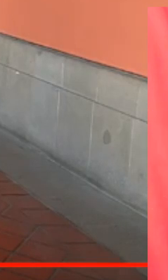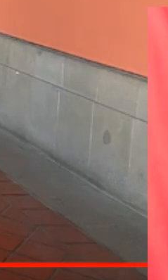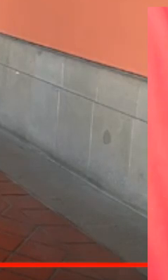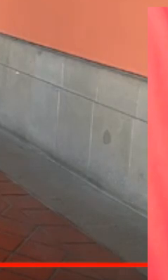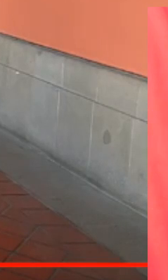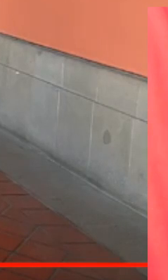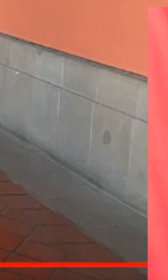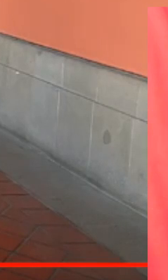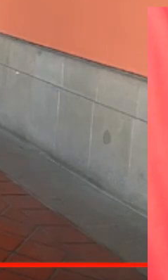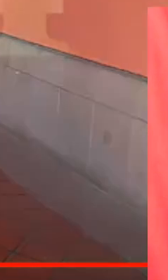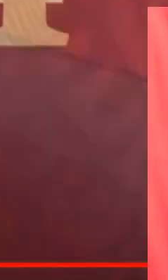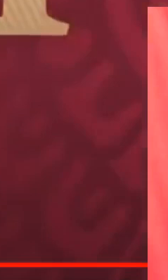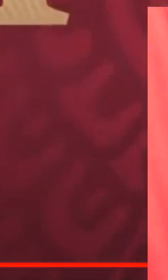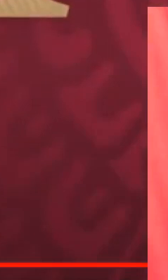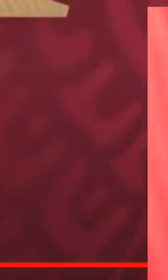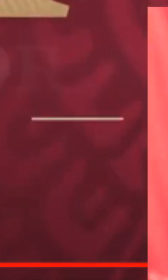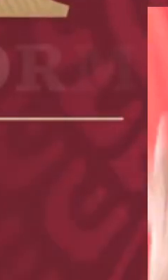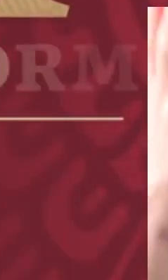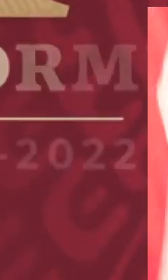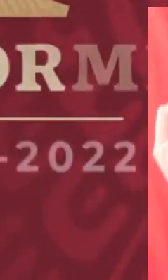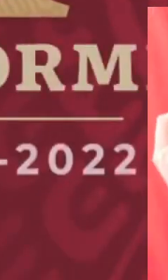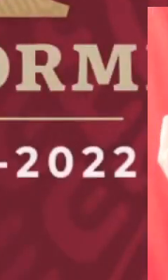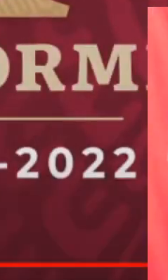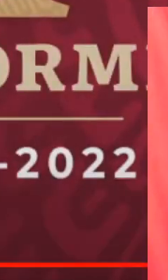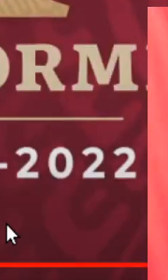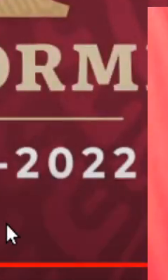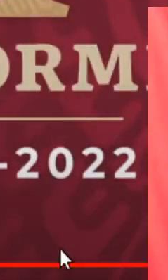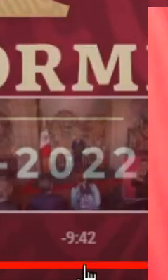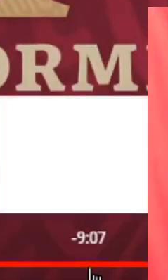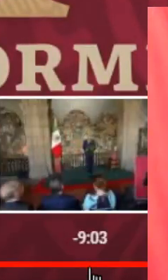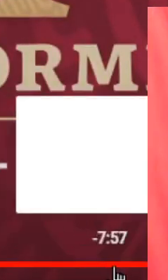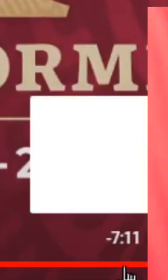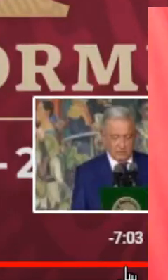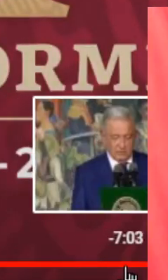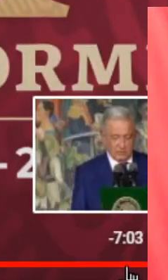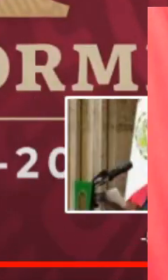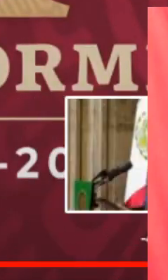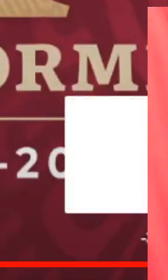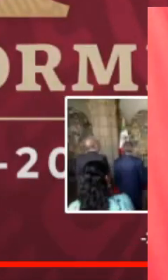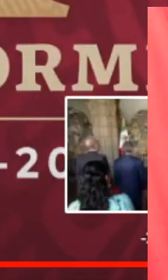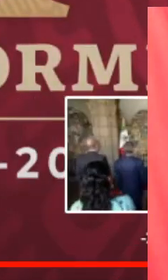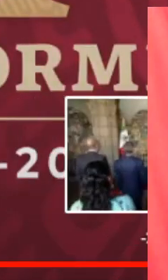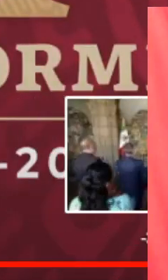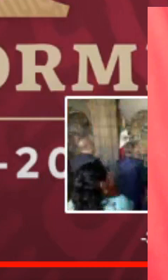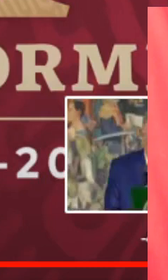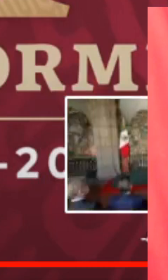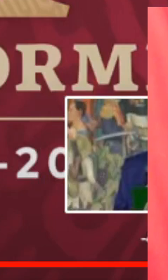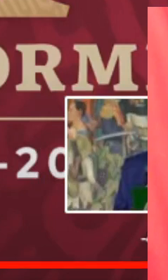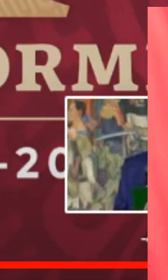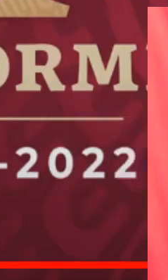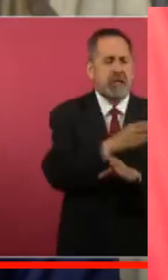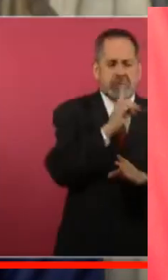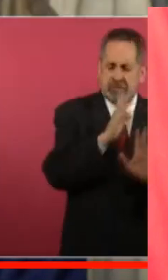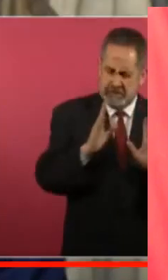Estamos viendo las imágenes, estoy grabándolo en vivo, ya se acabó el informe. Ahora te quiero poner, pues, lo último, donde dice que, pues, ahora sí